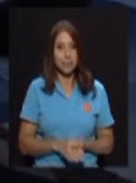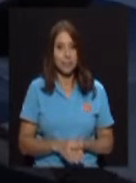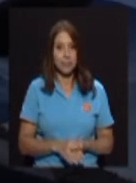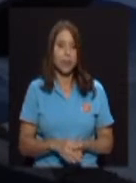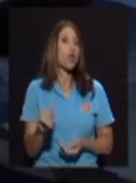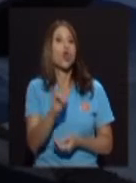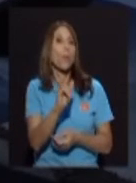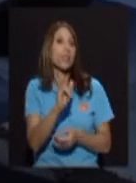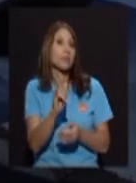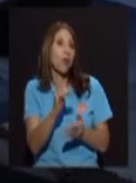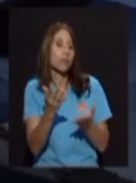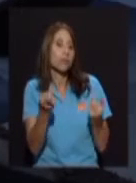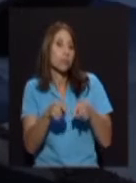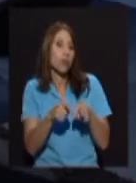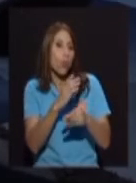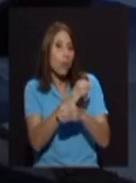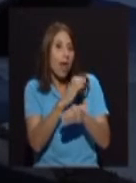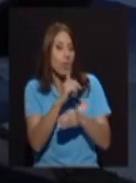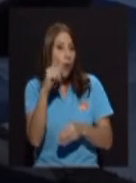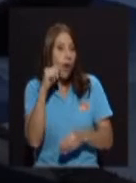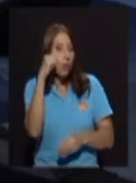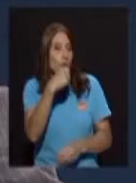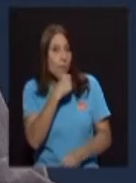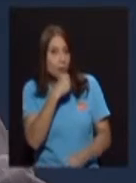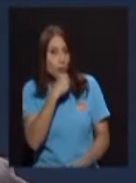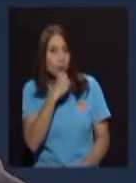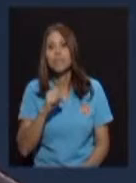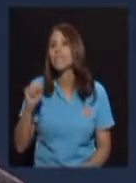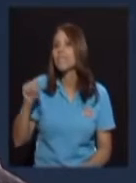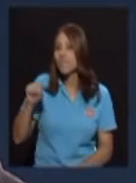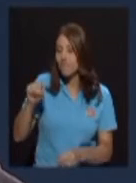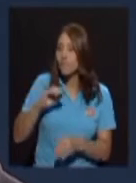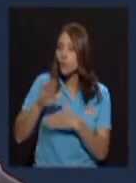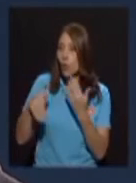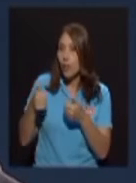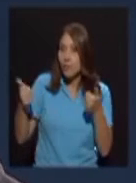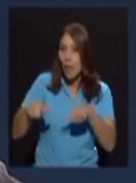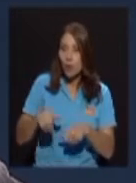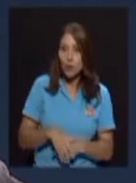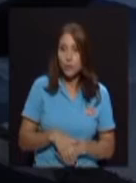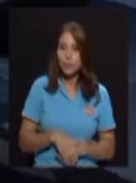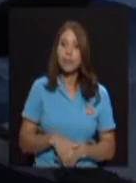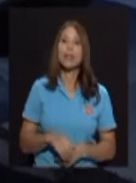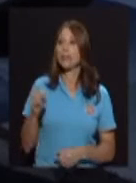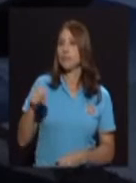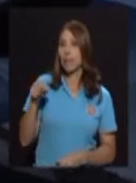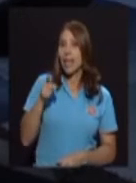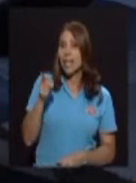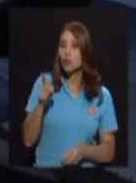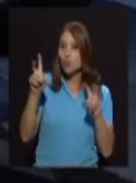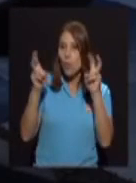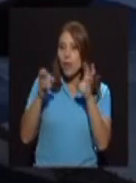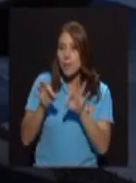Lo mismo cuidando a un adulto mayor. Totalmente de acuerdo. De hecho, eso es un aspecto importante que el